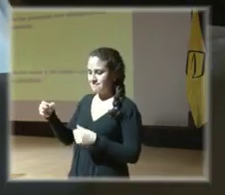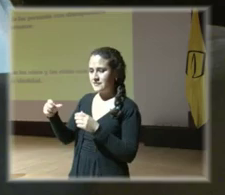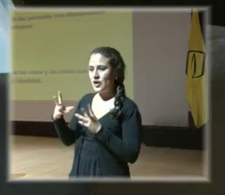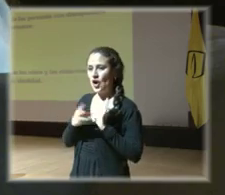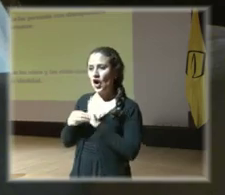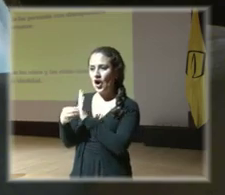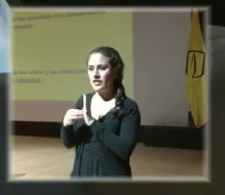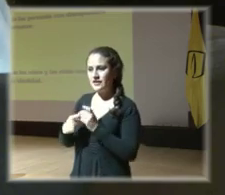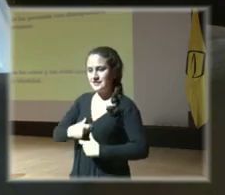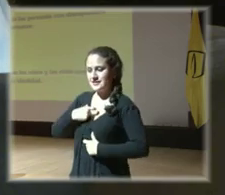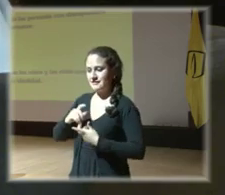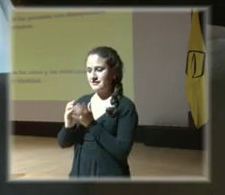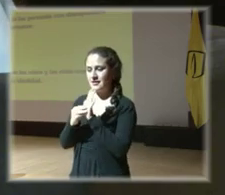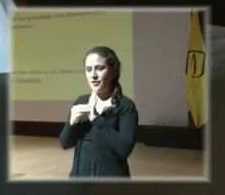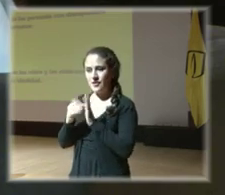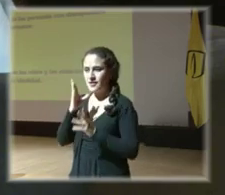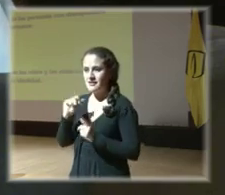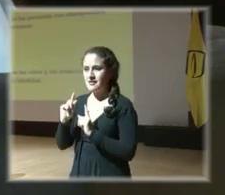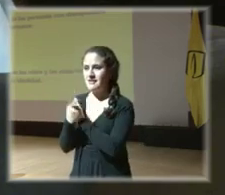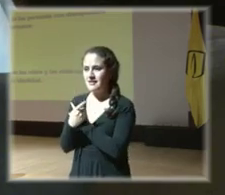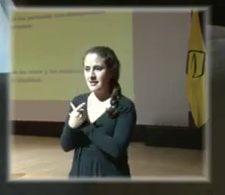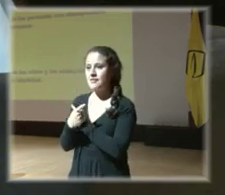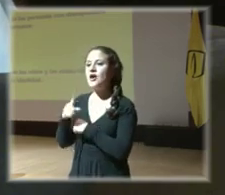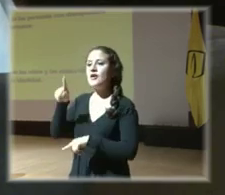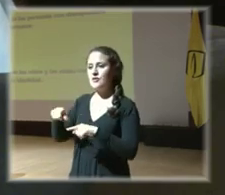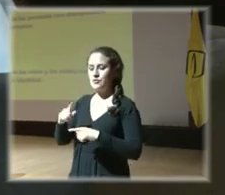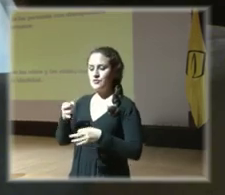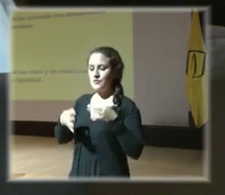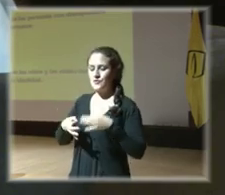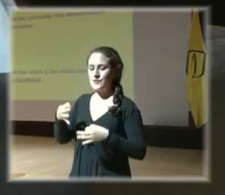Civil, y juezas que están como